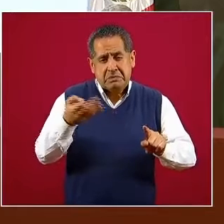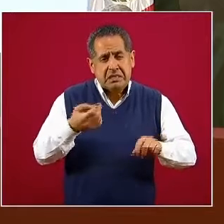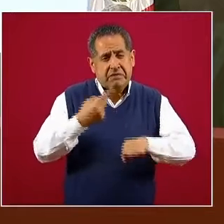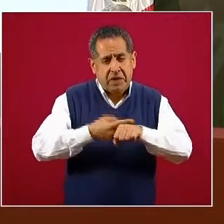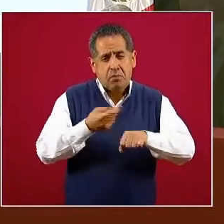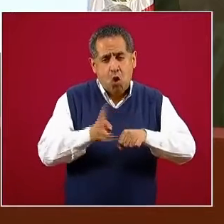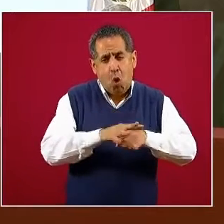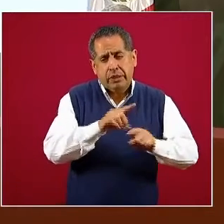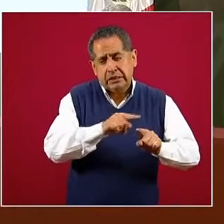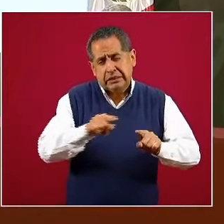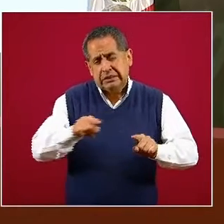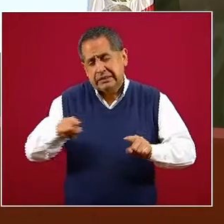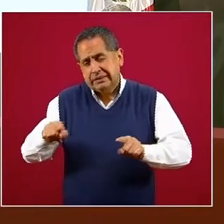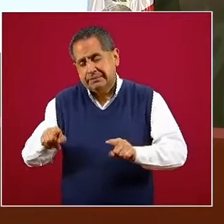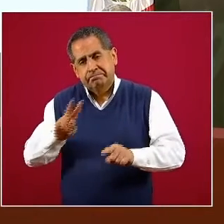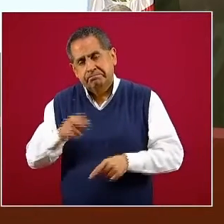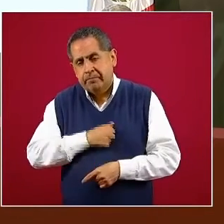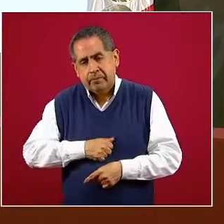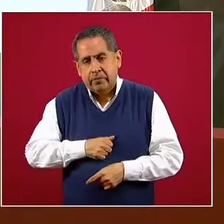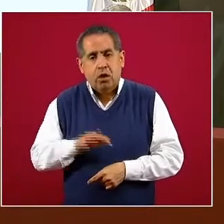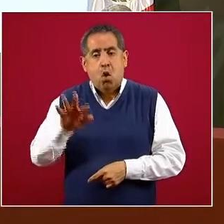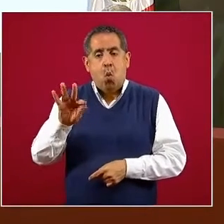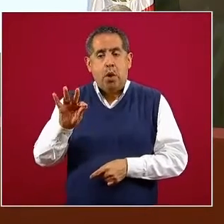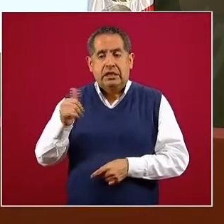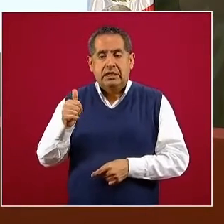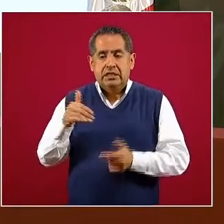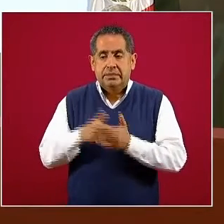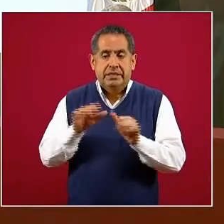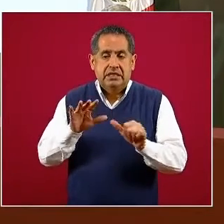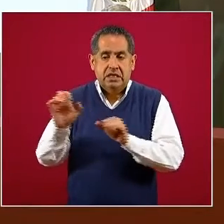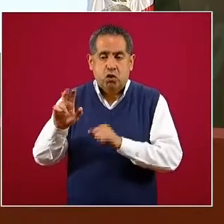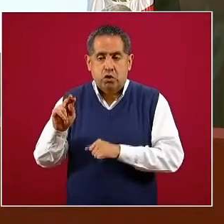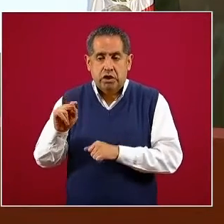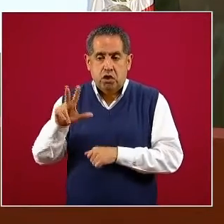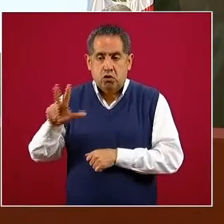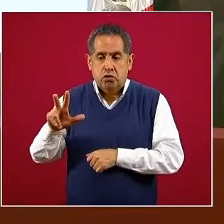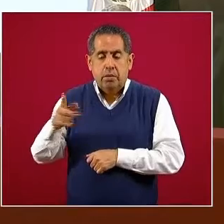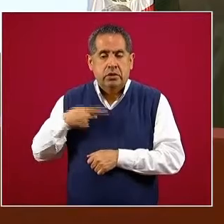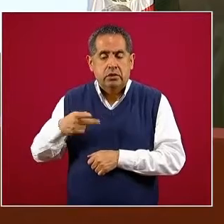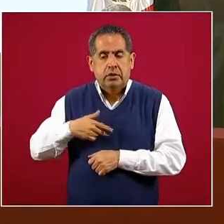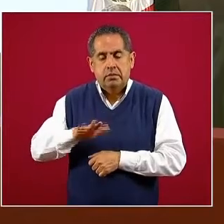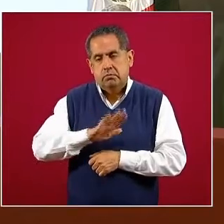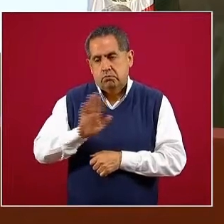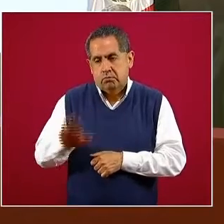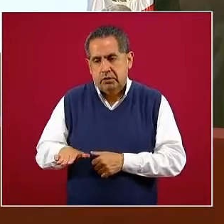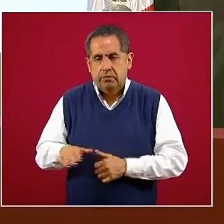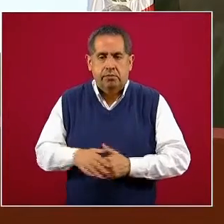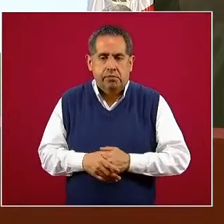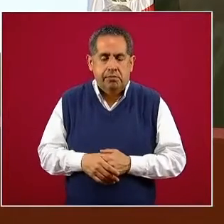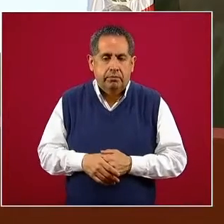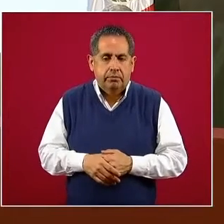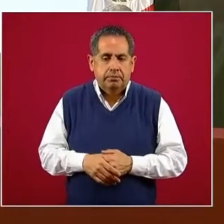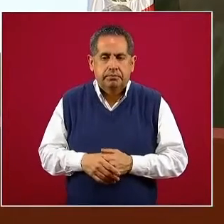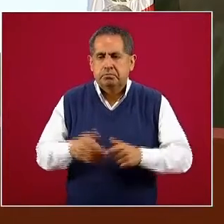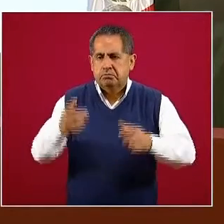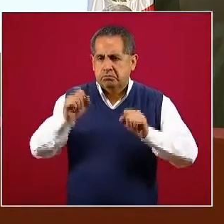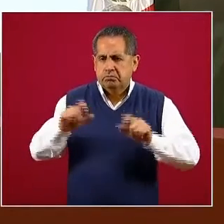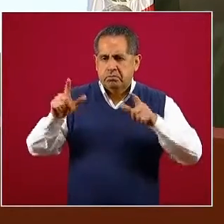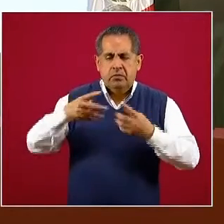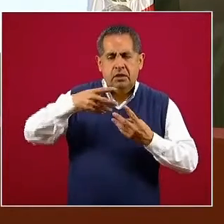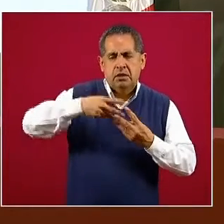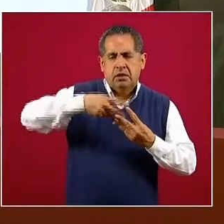y todos los poblanos tener una atención cuidadosa de las disposiciones del Gobierno de Puebla. Y así para cada una de